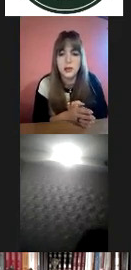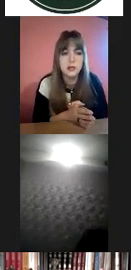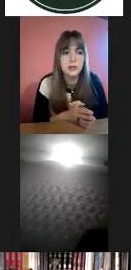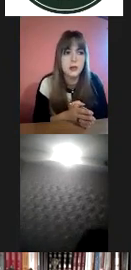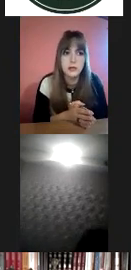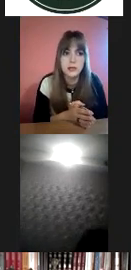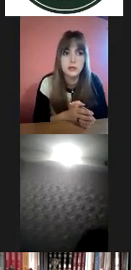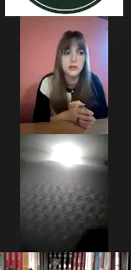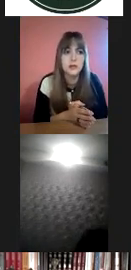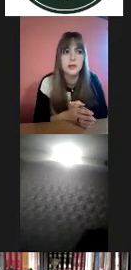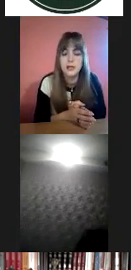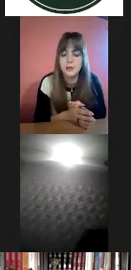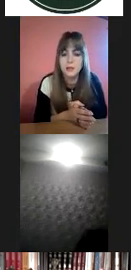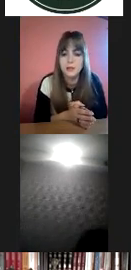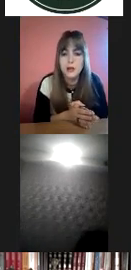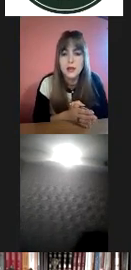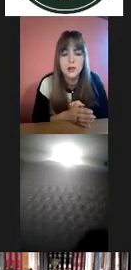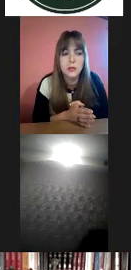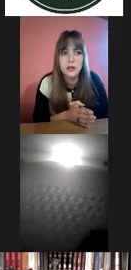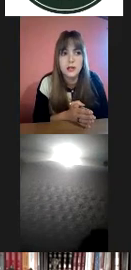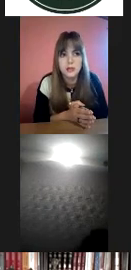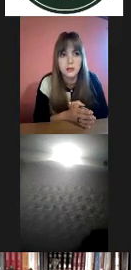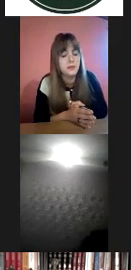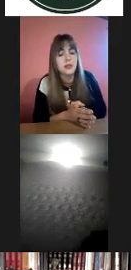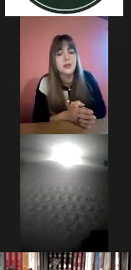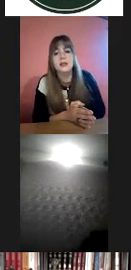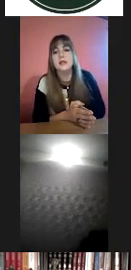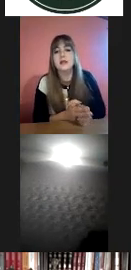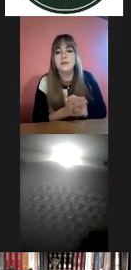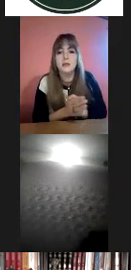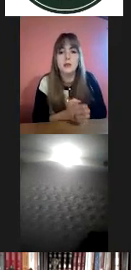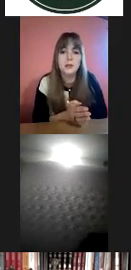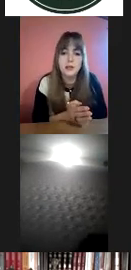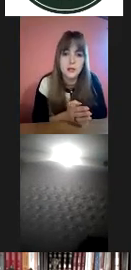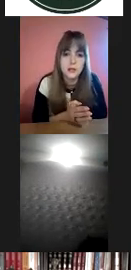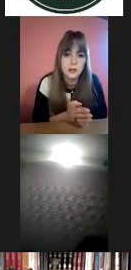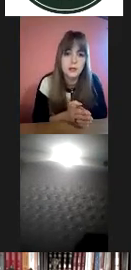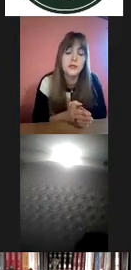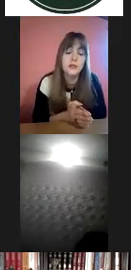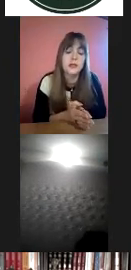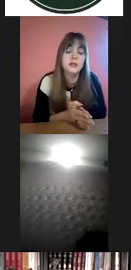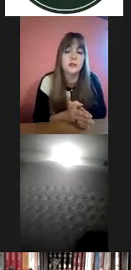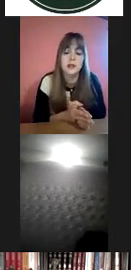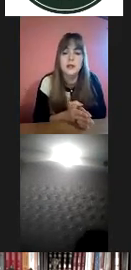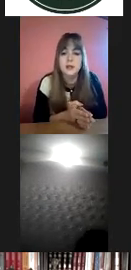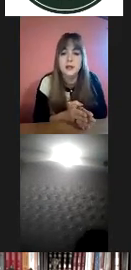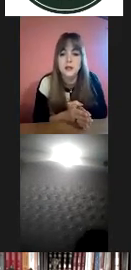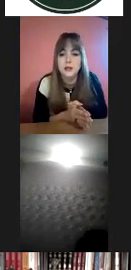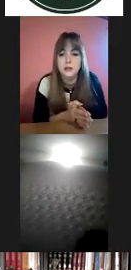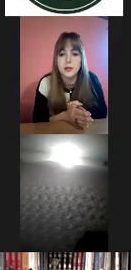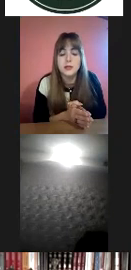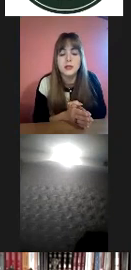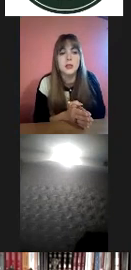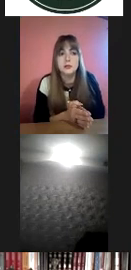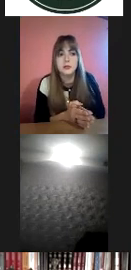por ahorcamiento, por ahogamiento, por envenenamiento, o por inanición. Así que, menos mal que el coronavirus no fue transmisible